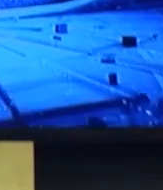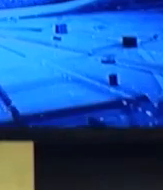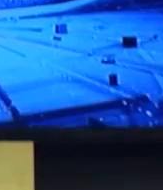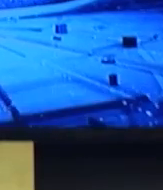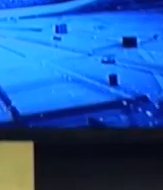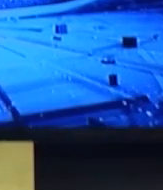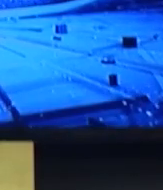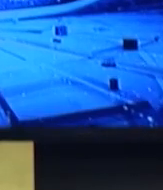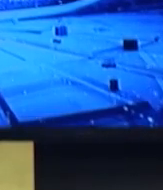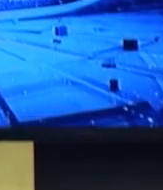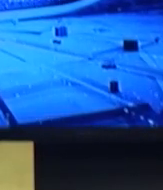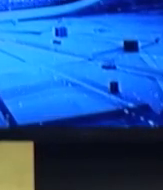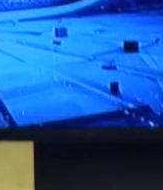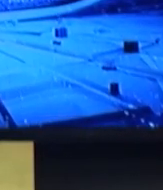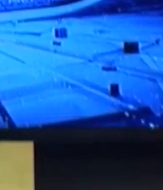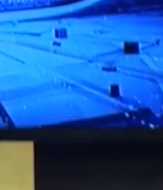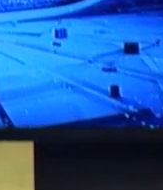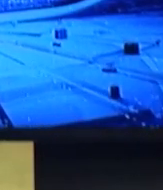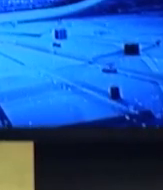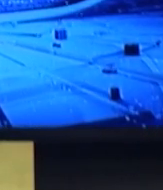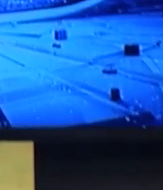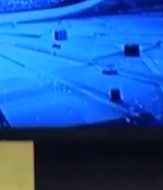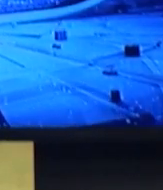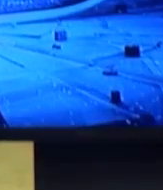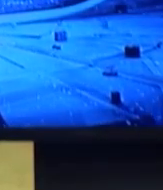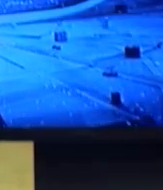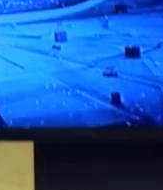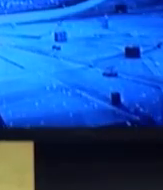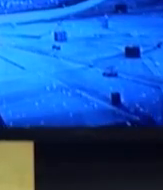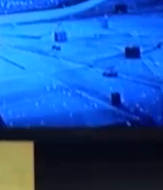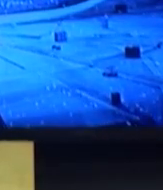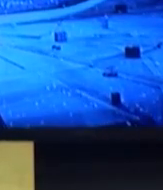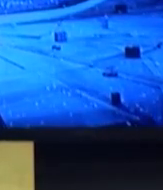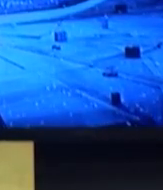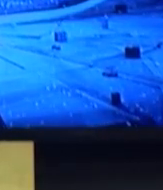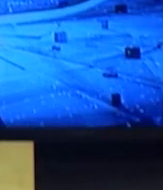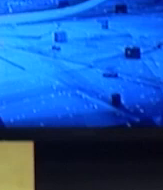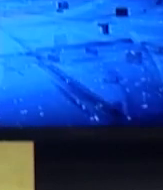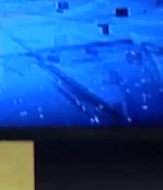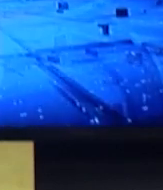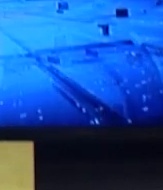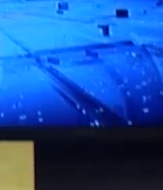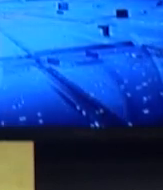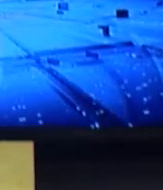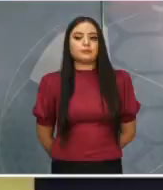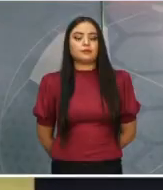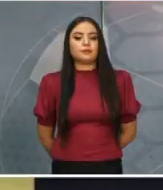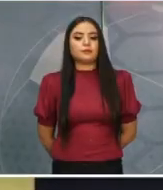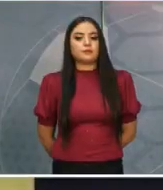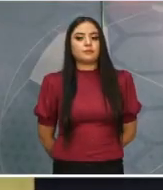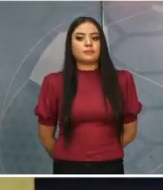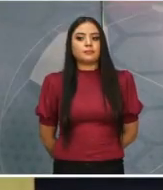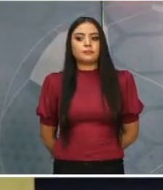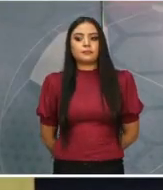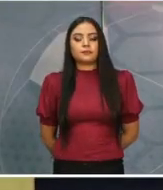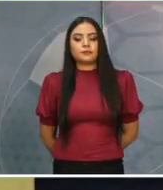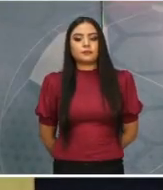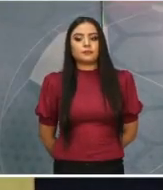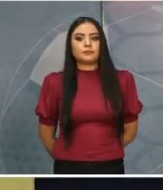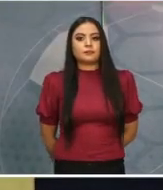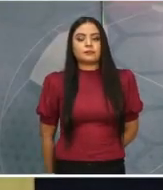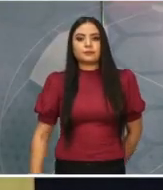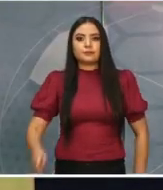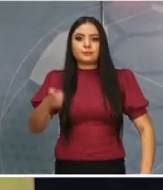habitantes elegidos el recuerdo de gómez palacio bloquearon la carretera a gregorio garcía piden a la empresa ferromex